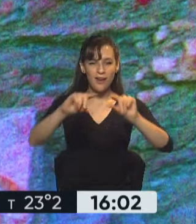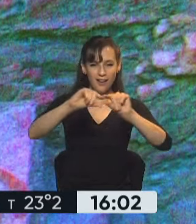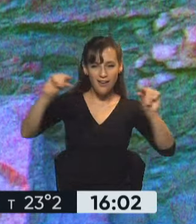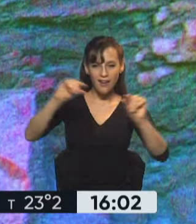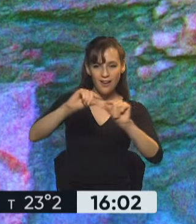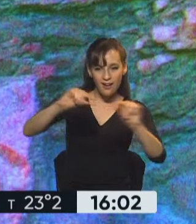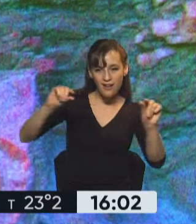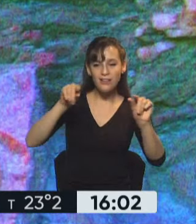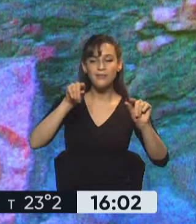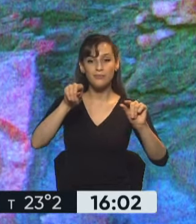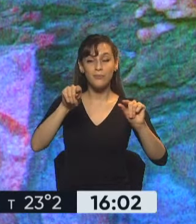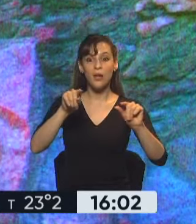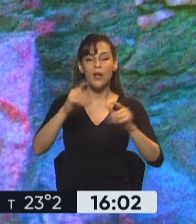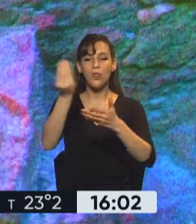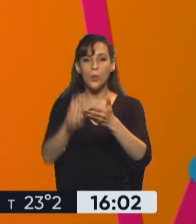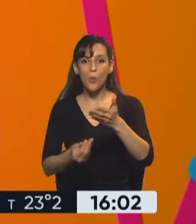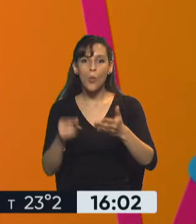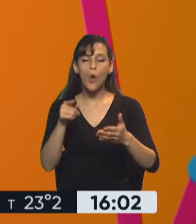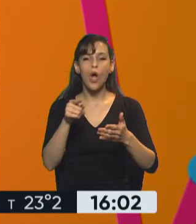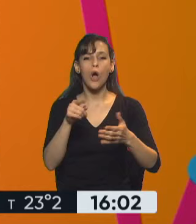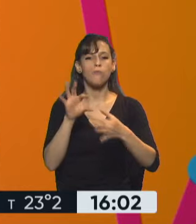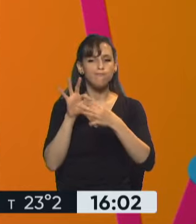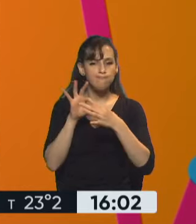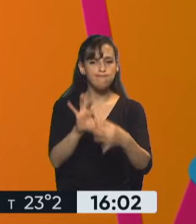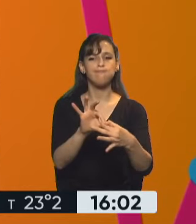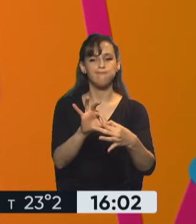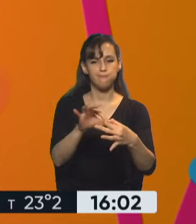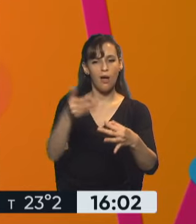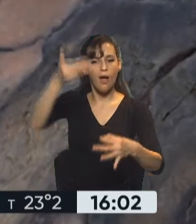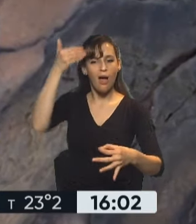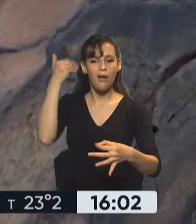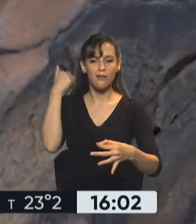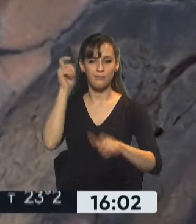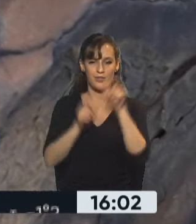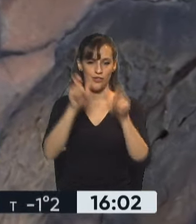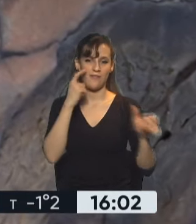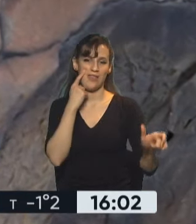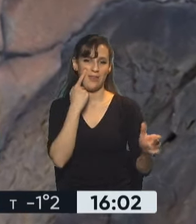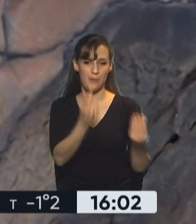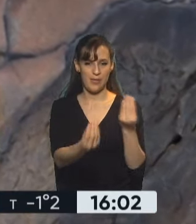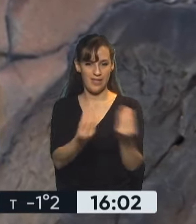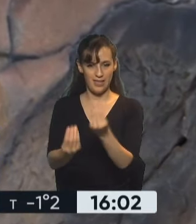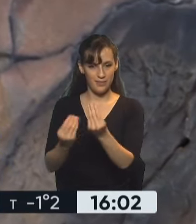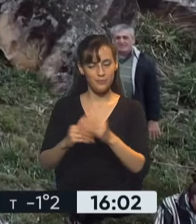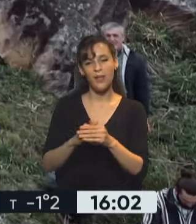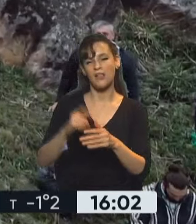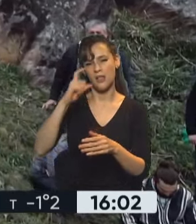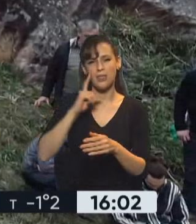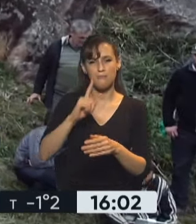una significación particular para las sociedades que vivieron en la región pampeana por más de 10.000